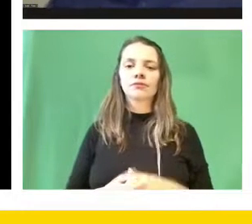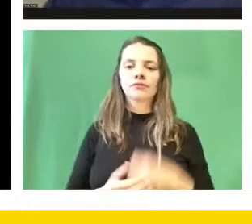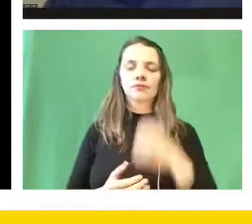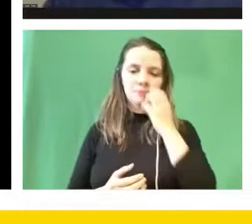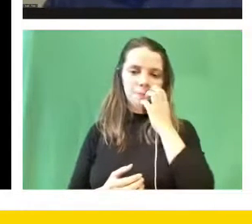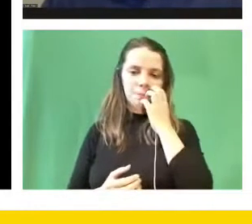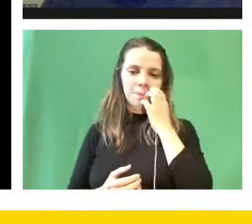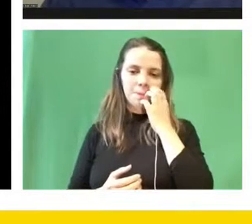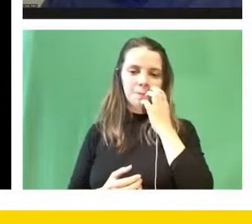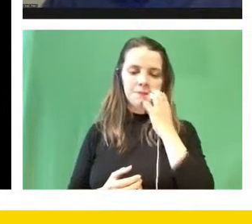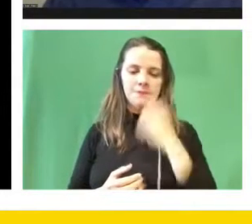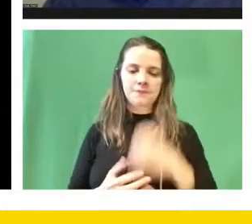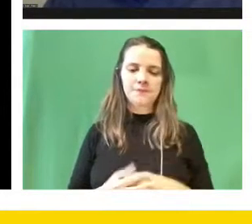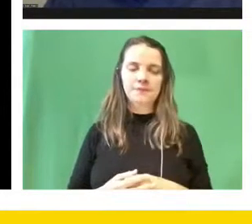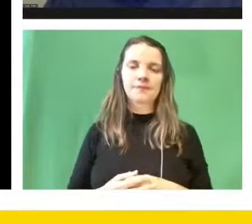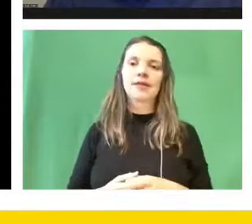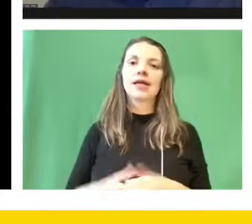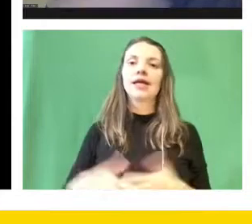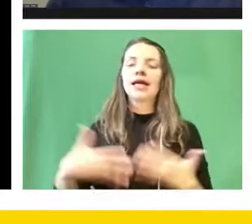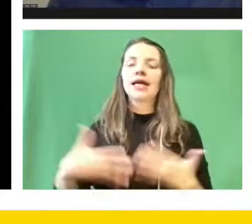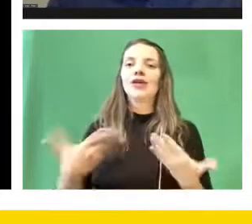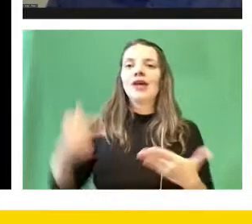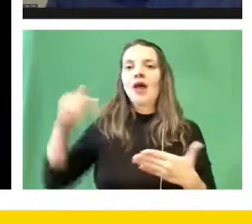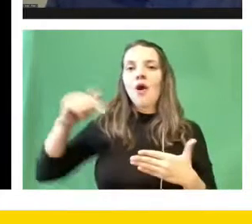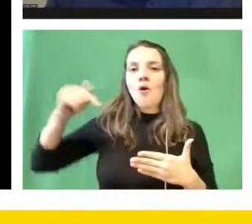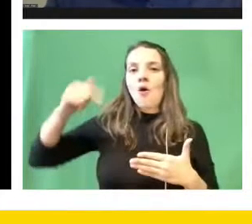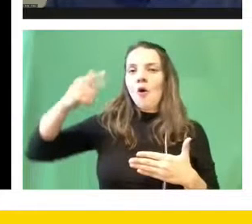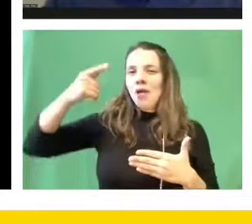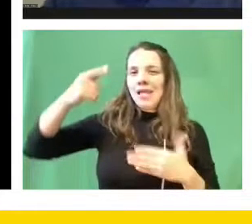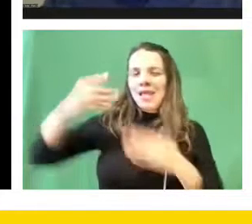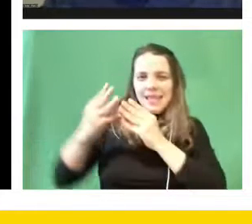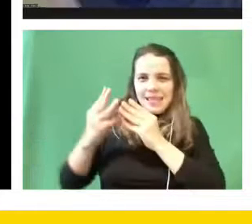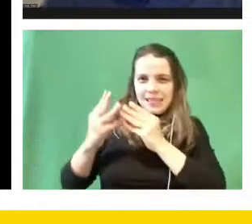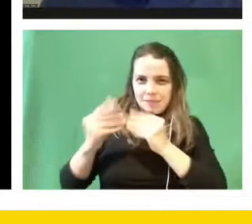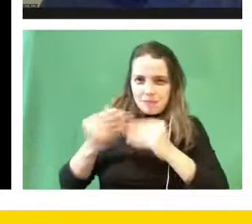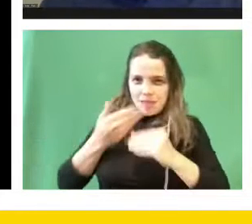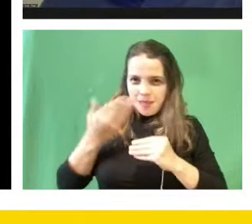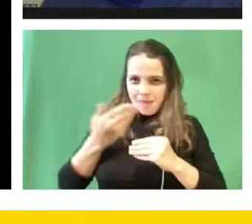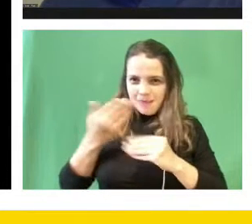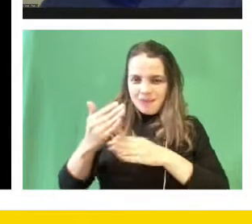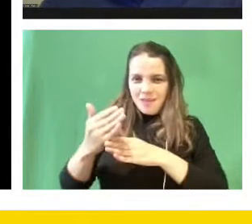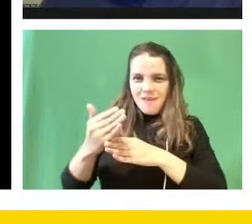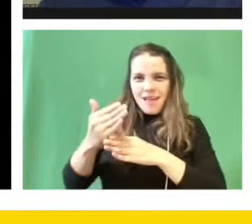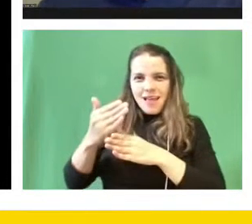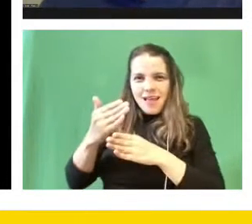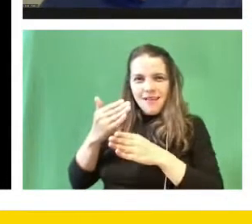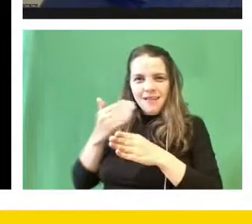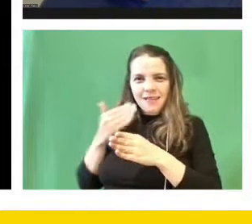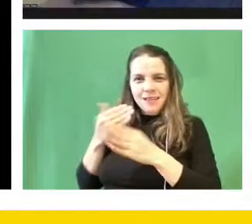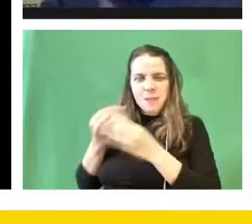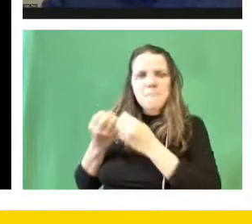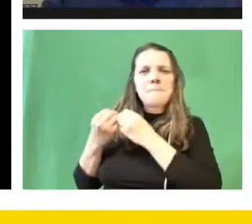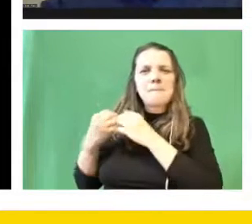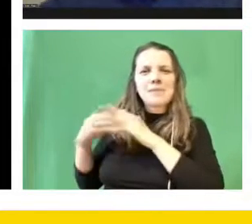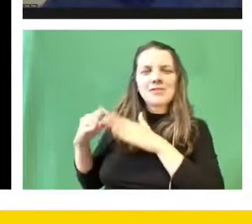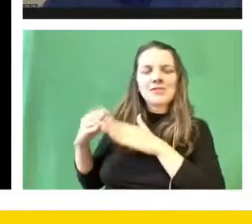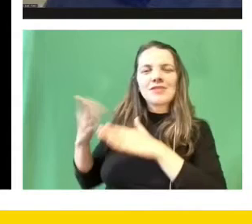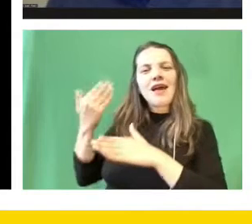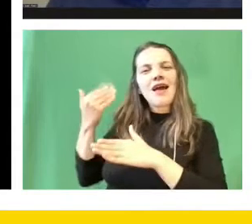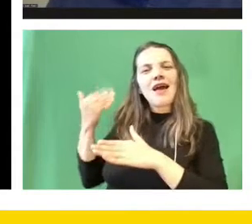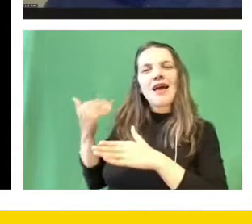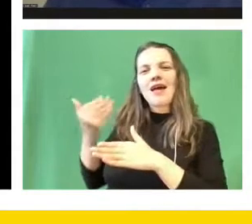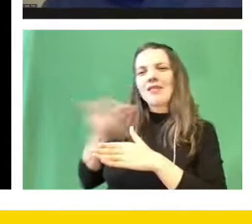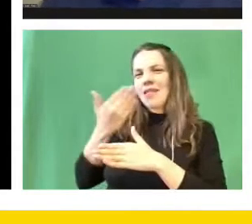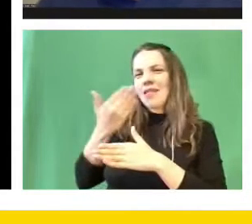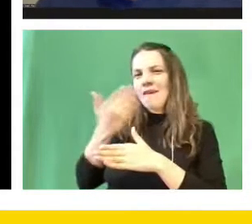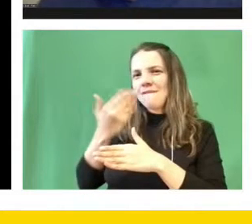en el cierre de esta presentación, en el fondo, volvemos exactamente a la medición de lo que ya habíamos dicho, detección de la